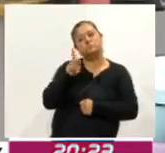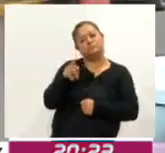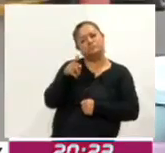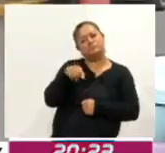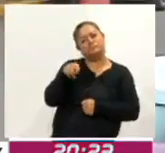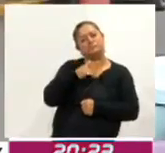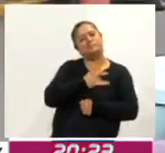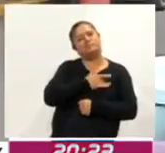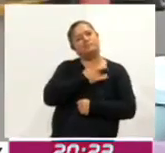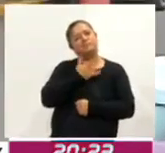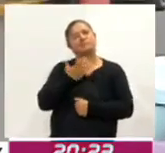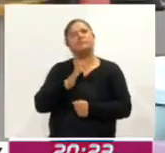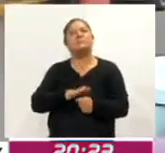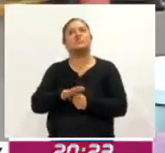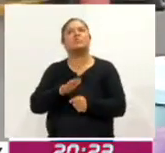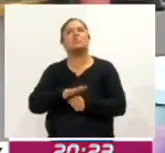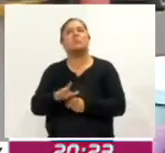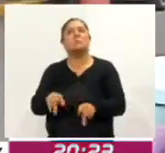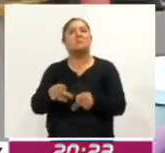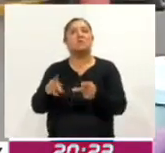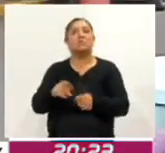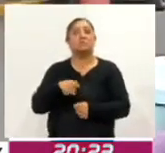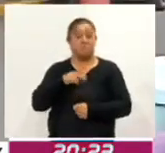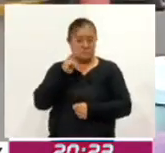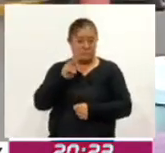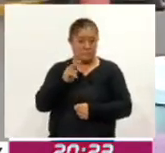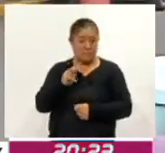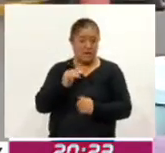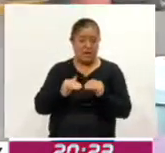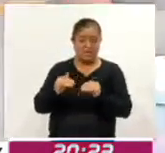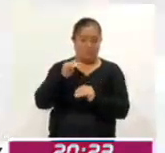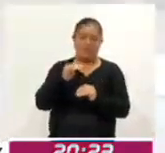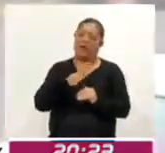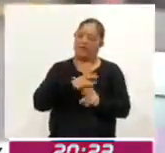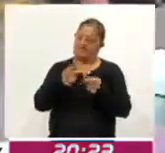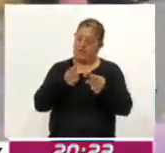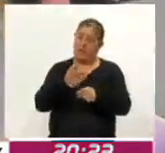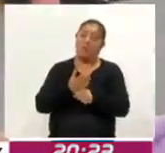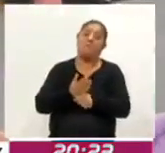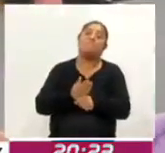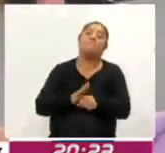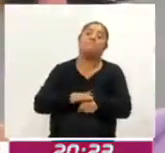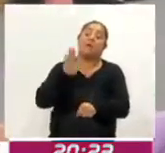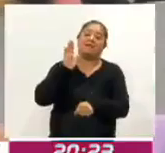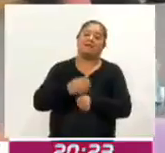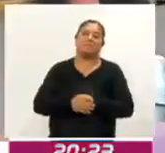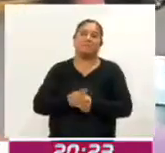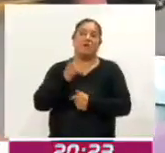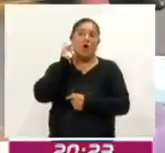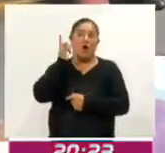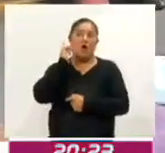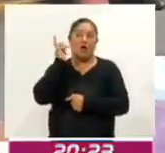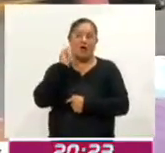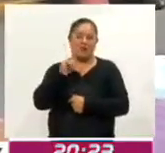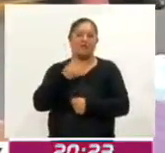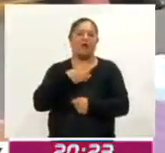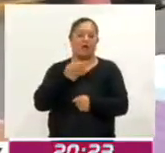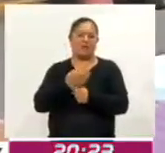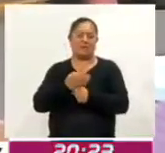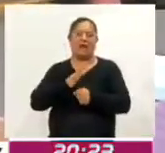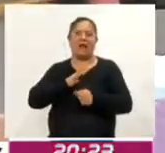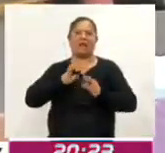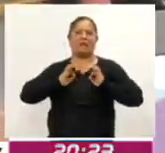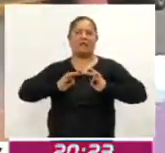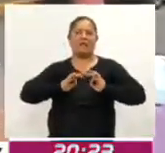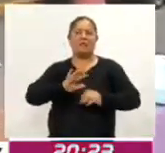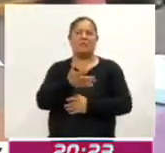toda la venta y pues si veo que aumenta, pues ya, me preparo más. Pues esperemos que sí, pero ahorita está un poco tranquilo, pero bueno, ahí va